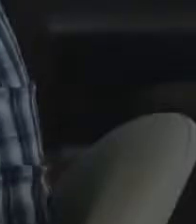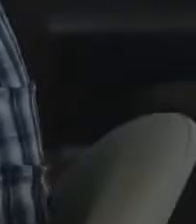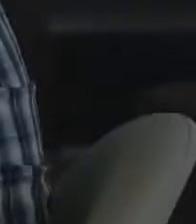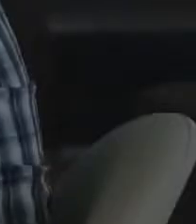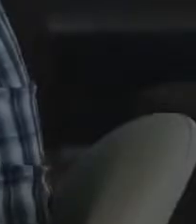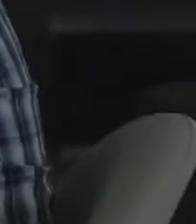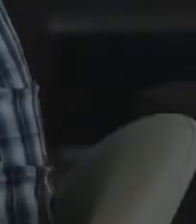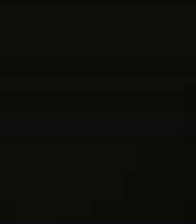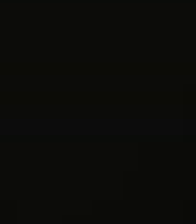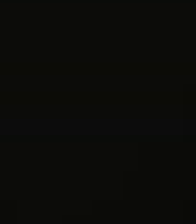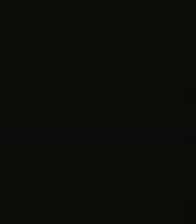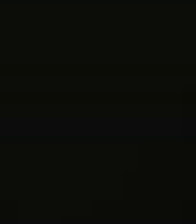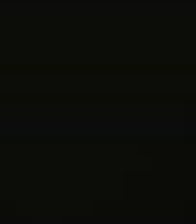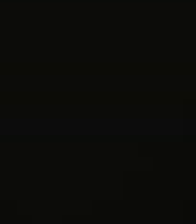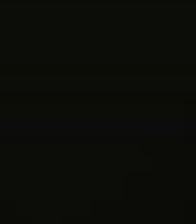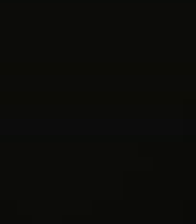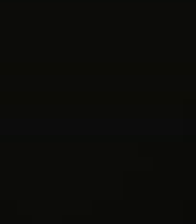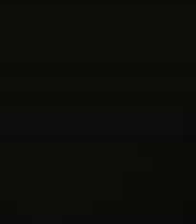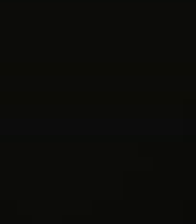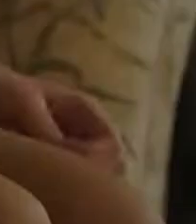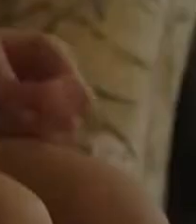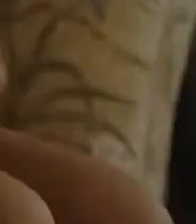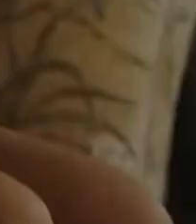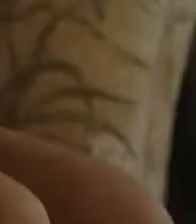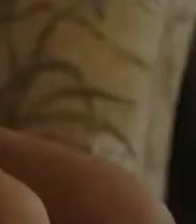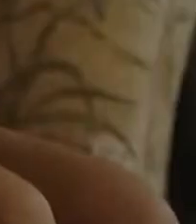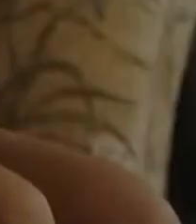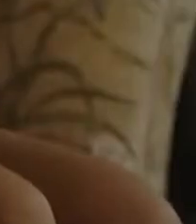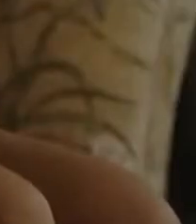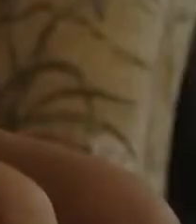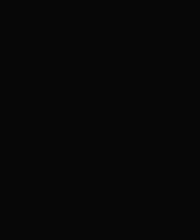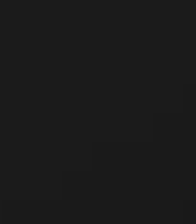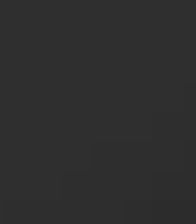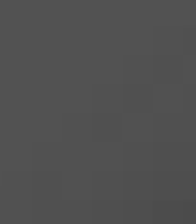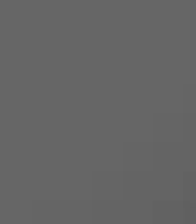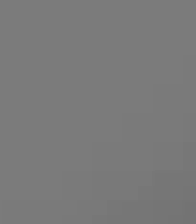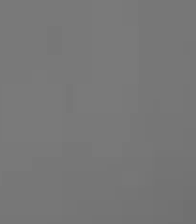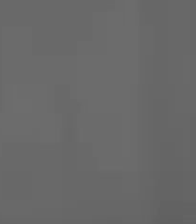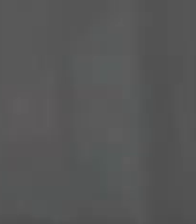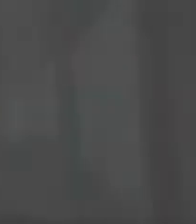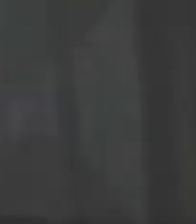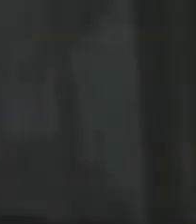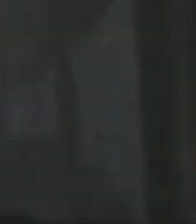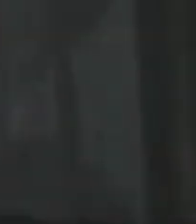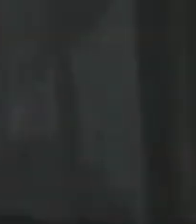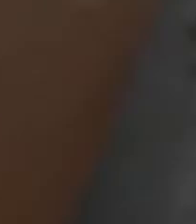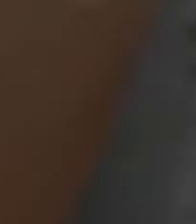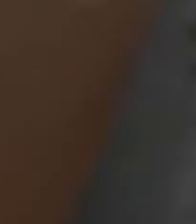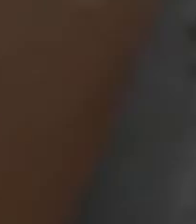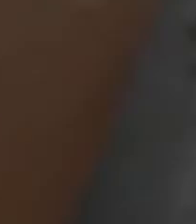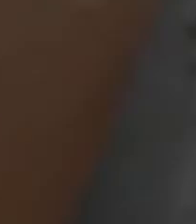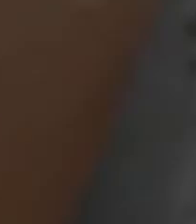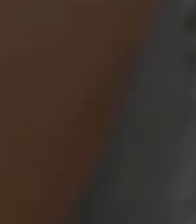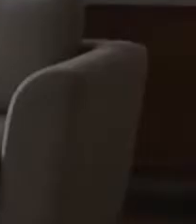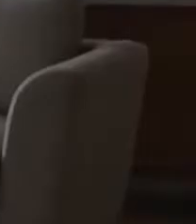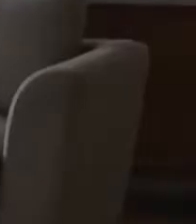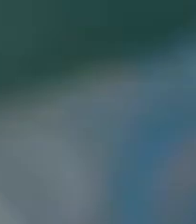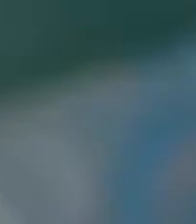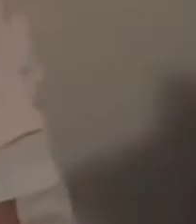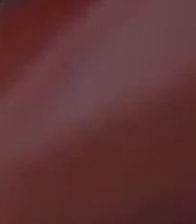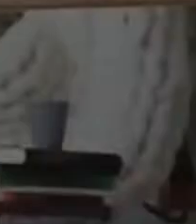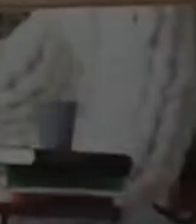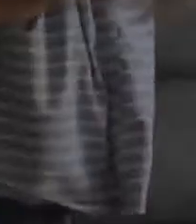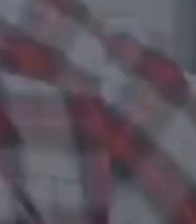y la angustia de no saber qué sigue, no solo te afecta a ti, también me afecta a mí. Pasaremos muchos días en este hogar. Respetémonos,